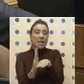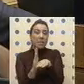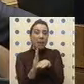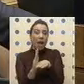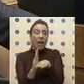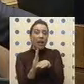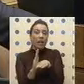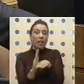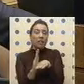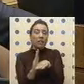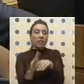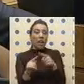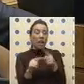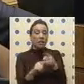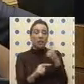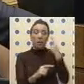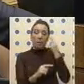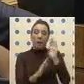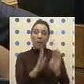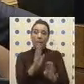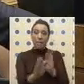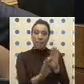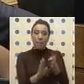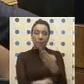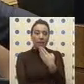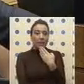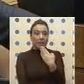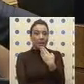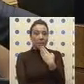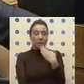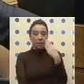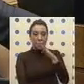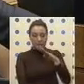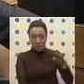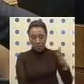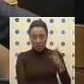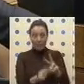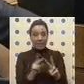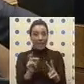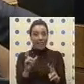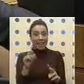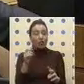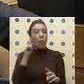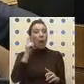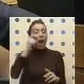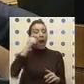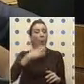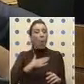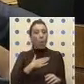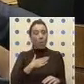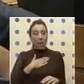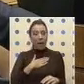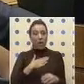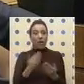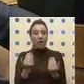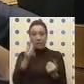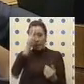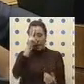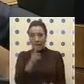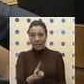para proteger también a esos menores, porque por más que hayan cometido delitos, son seres humanos que merecen respeto.